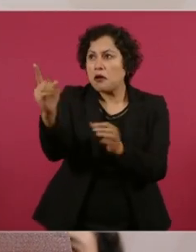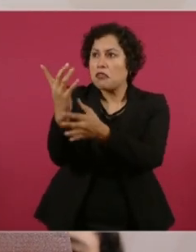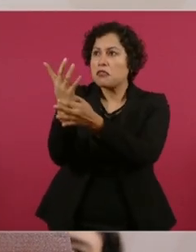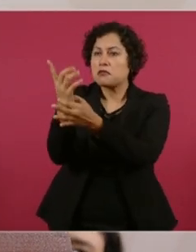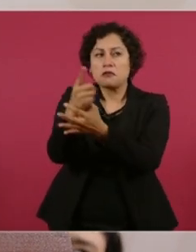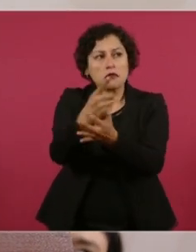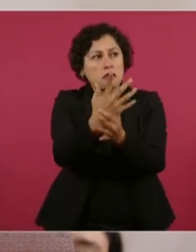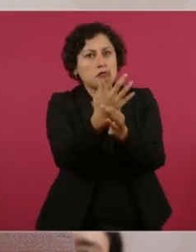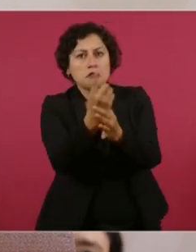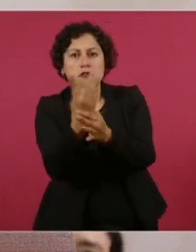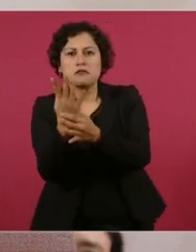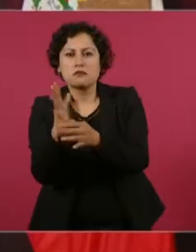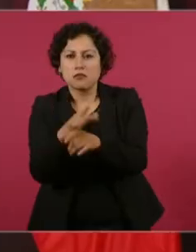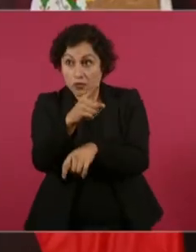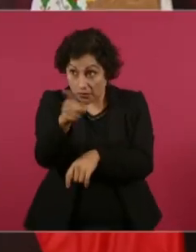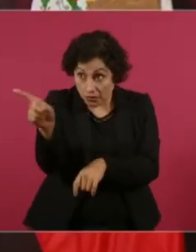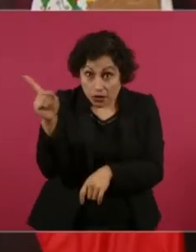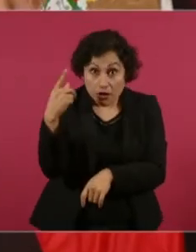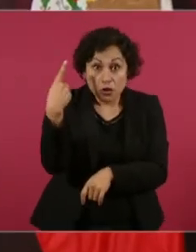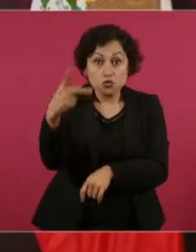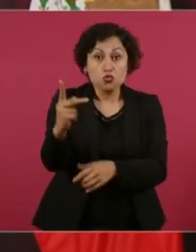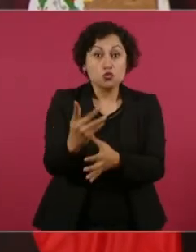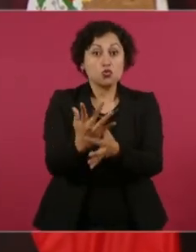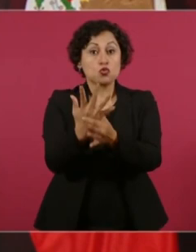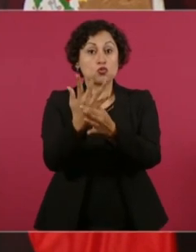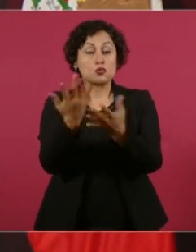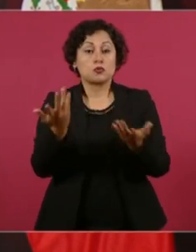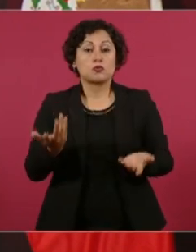los medios, ¿no?, quieren